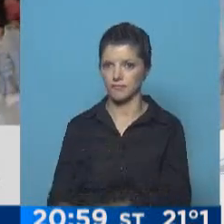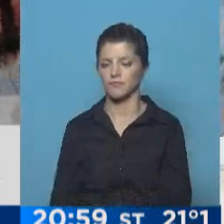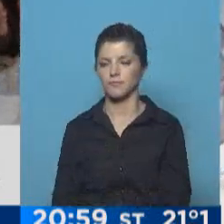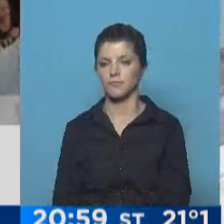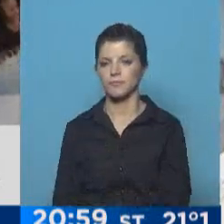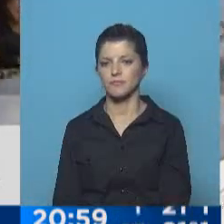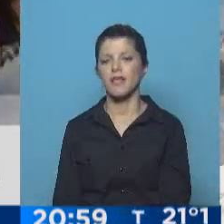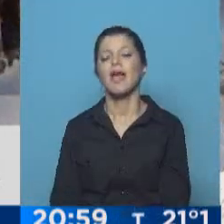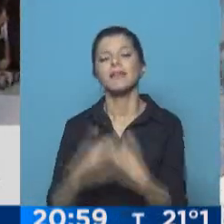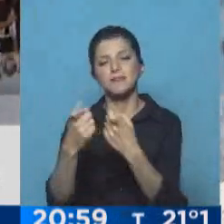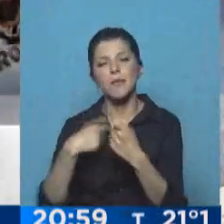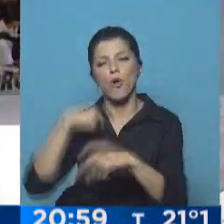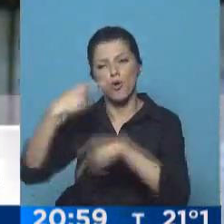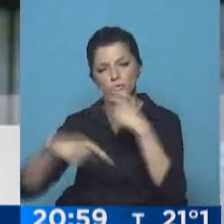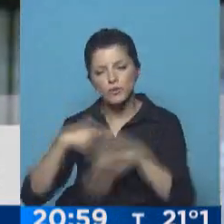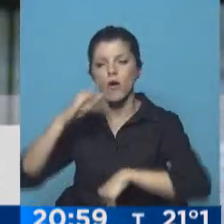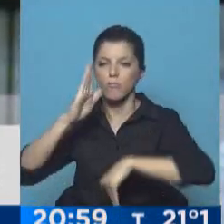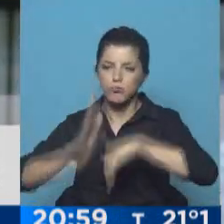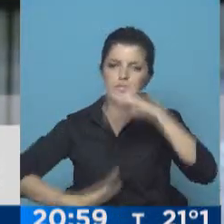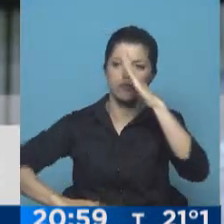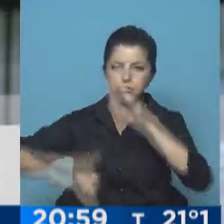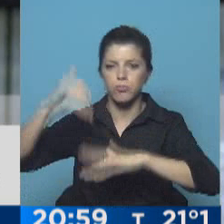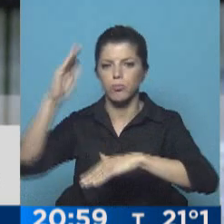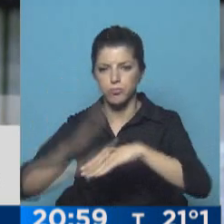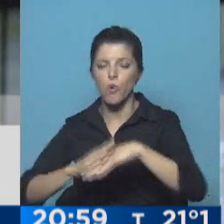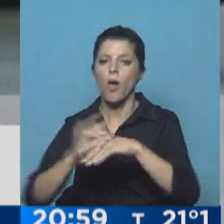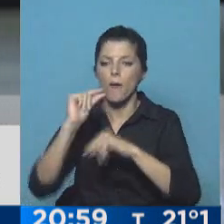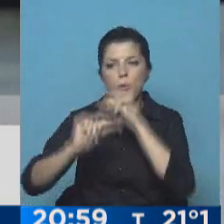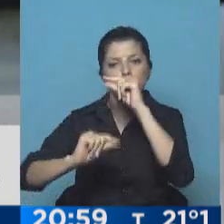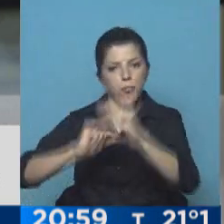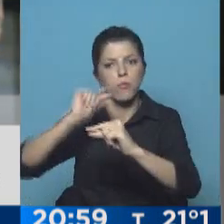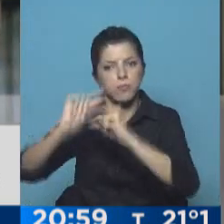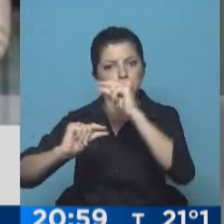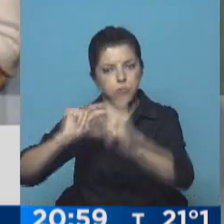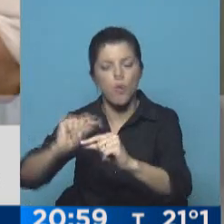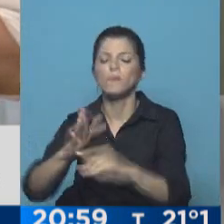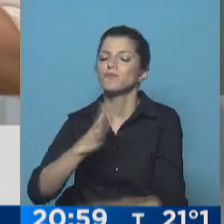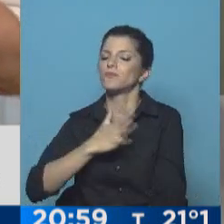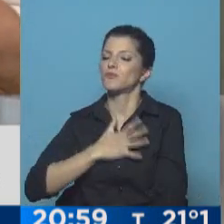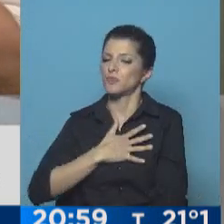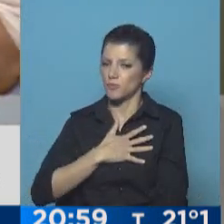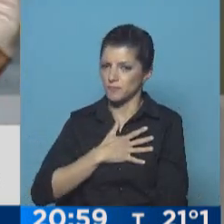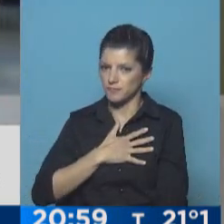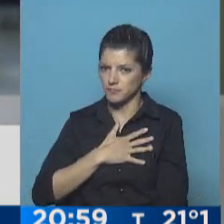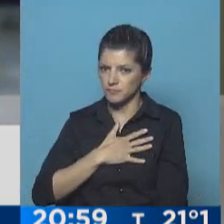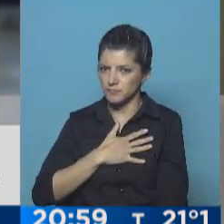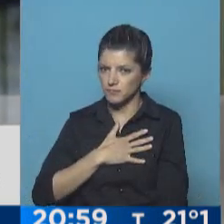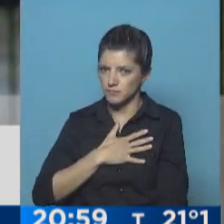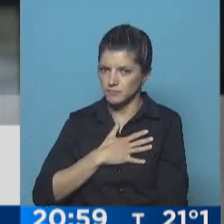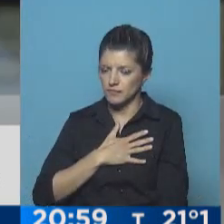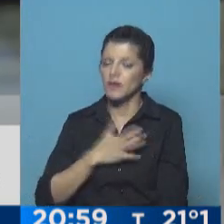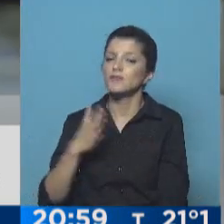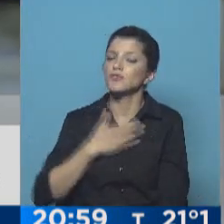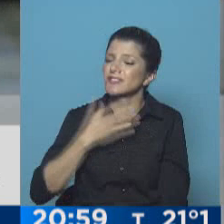seguir poniendo ladrillo tras ladrillo se los digo